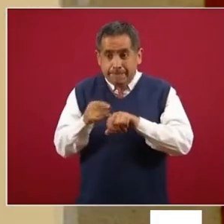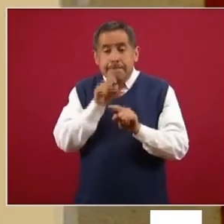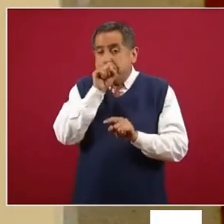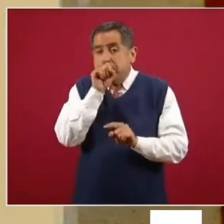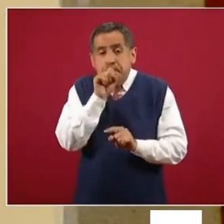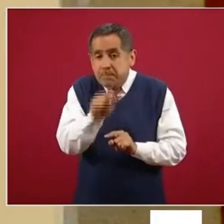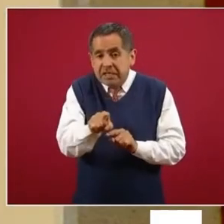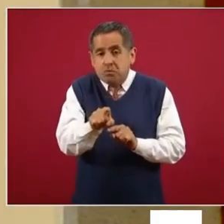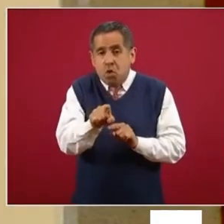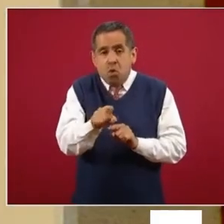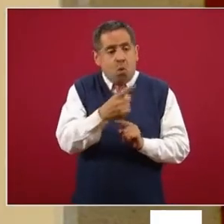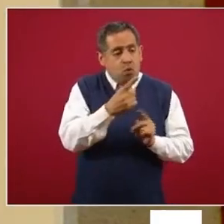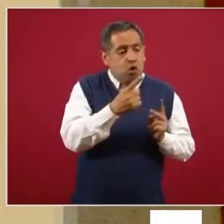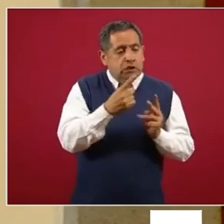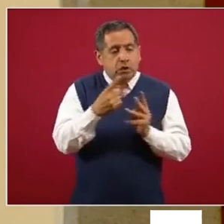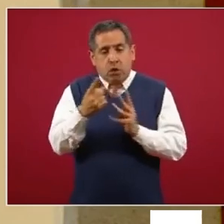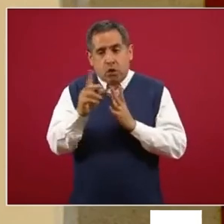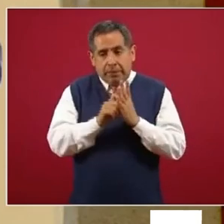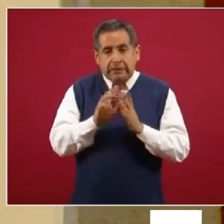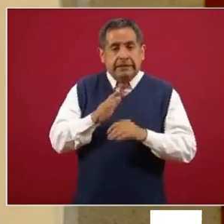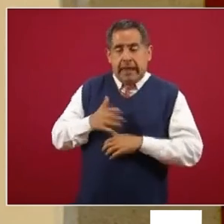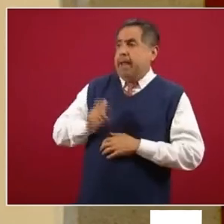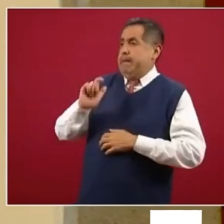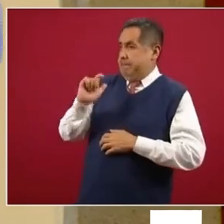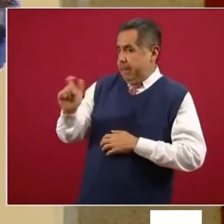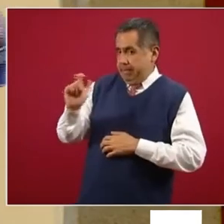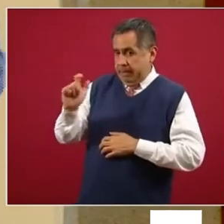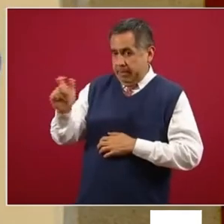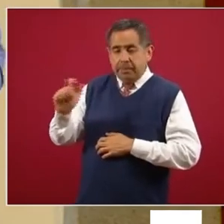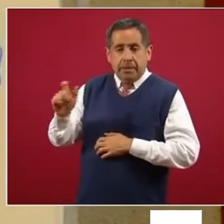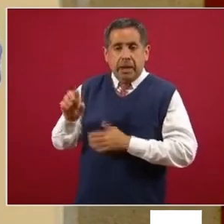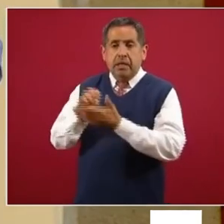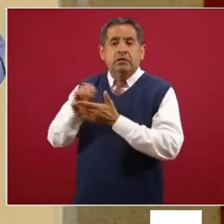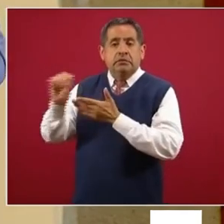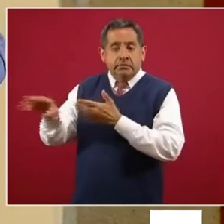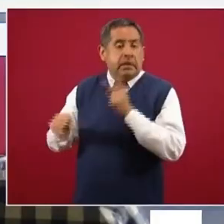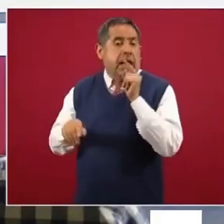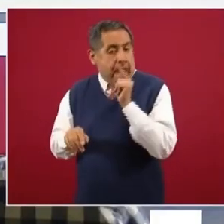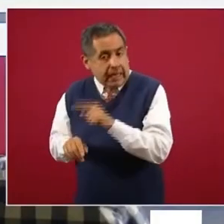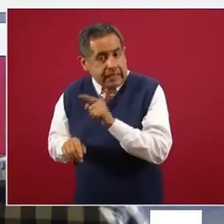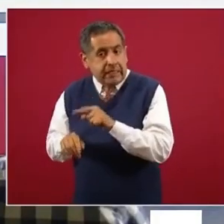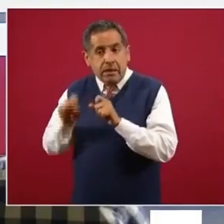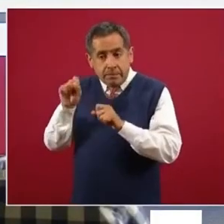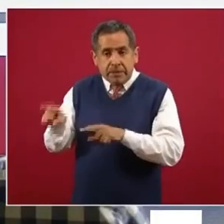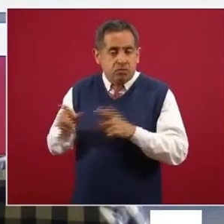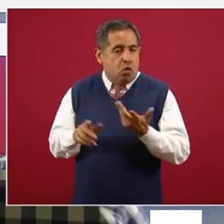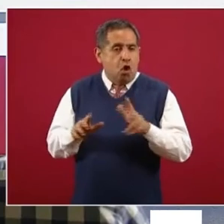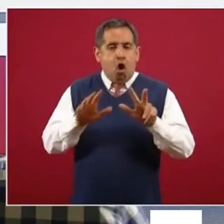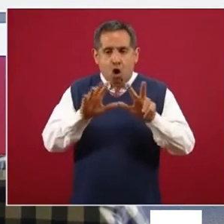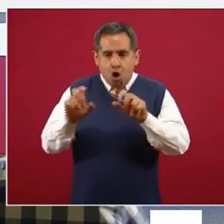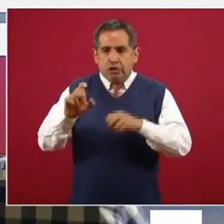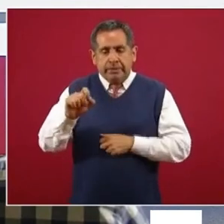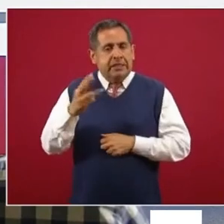$823.70, o si ya manejan la cuenta, si han estado usándola para hacer operaciones con ella, asegúrense de